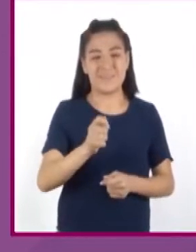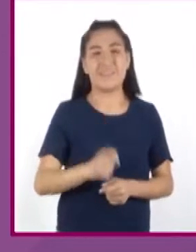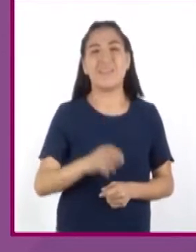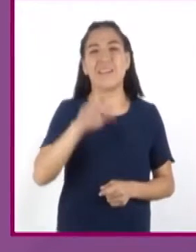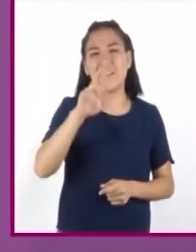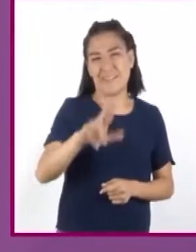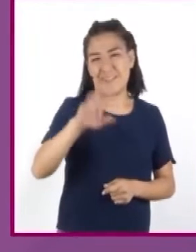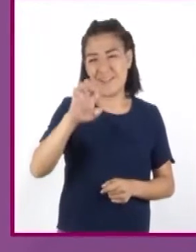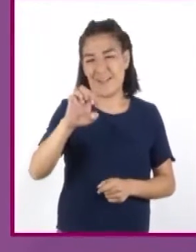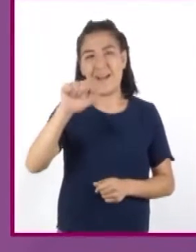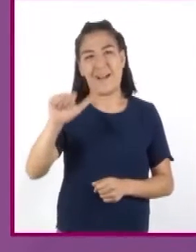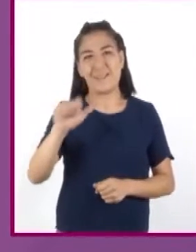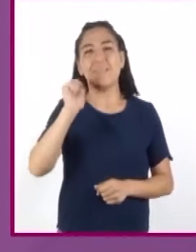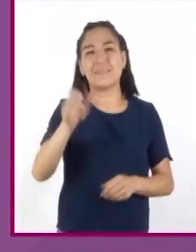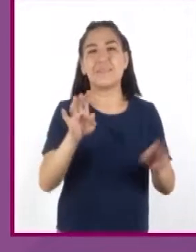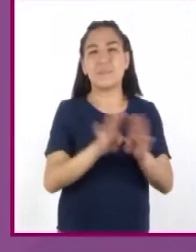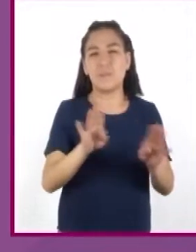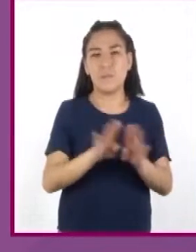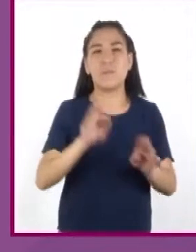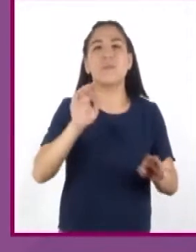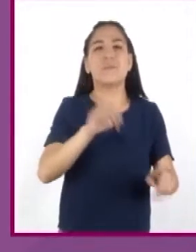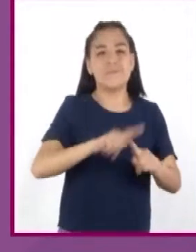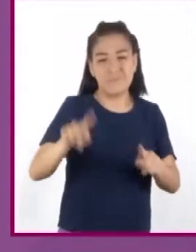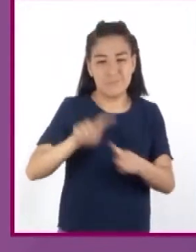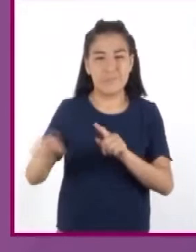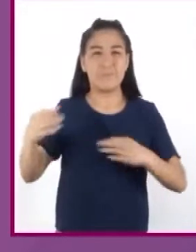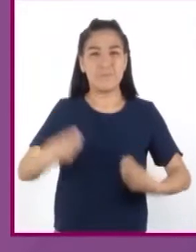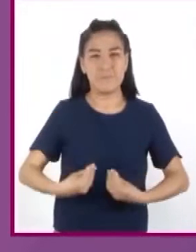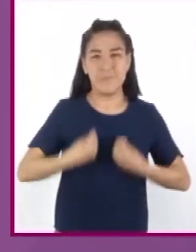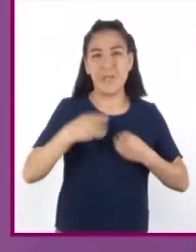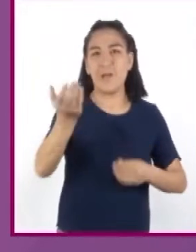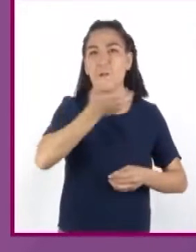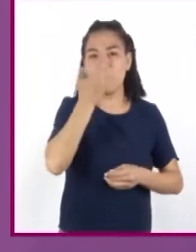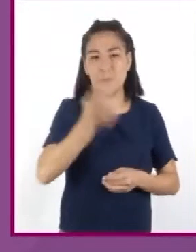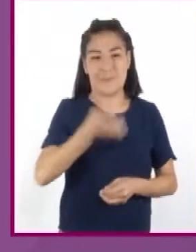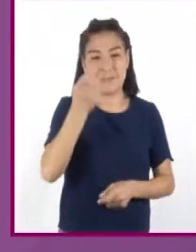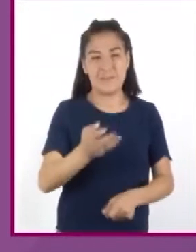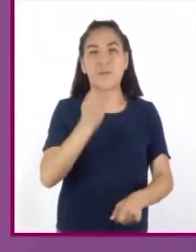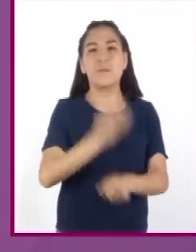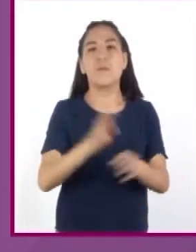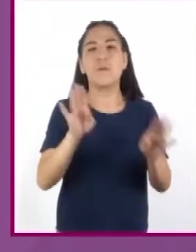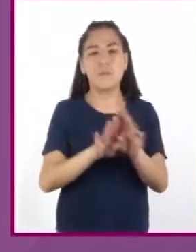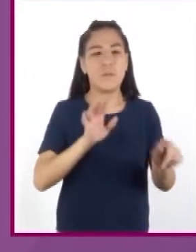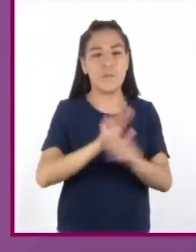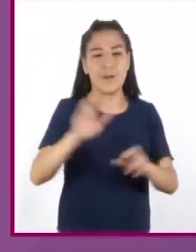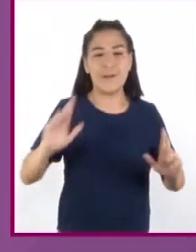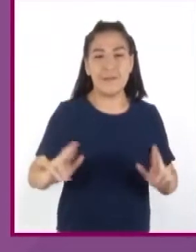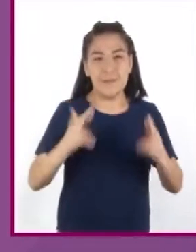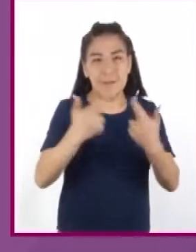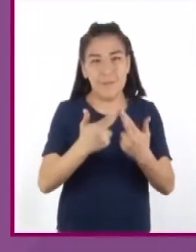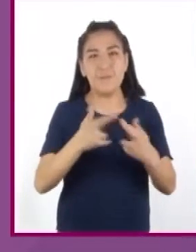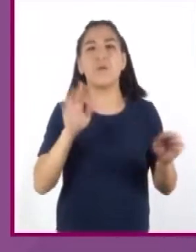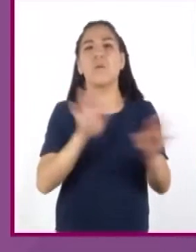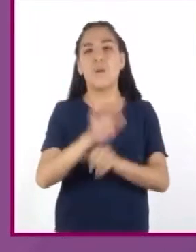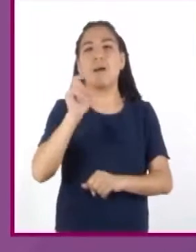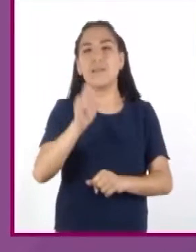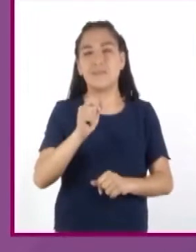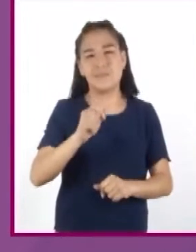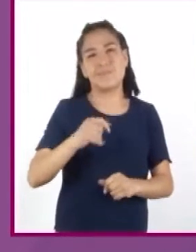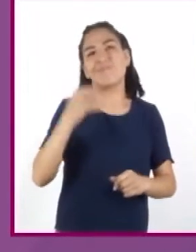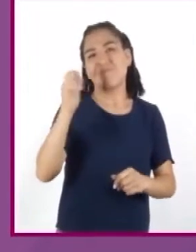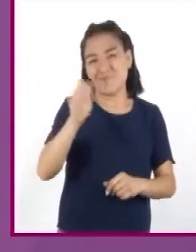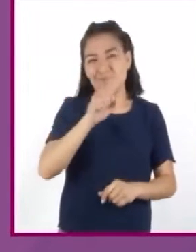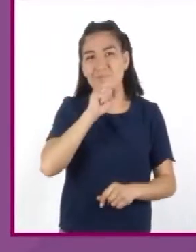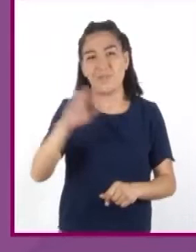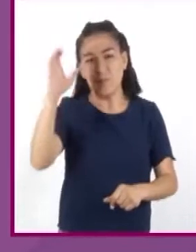como cultura a un conjunto de modos de vida y de costumbres. En este sentido, aspectos como la religión o el idioma son factores